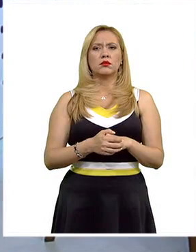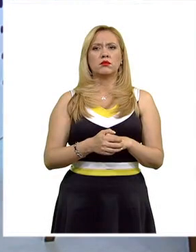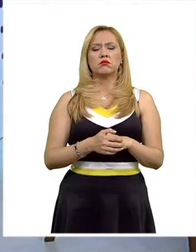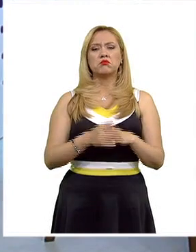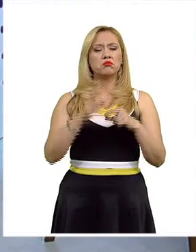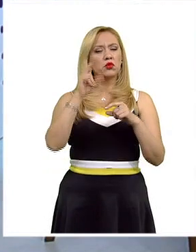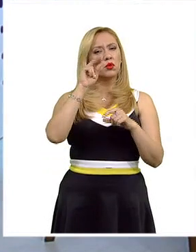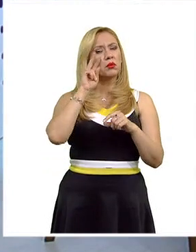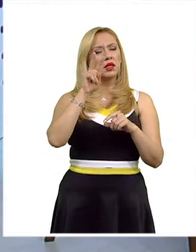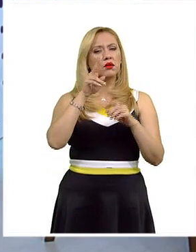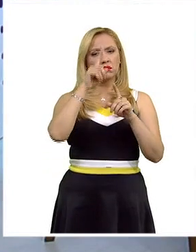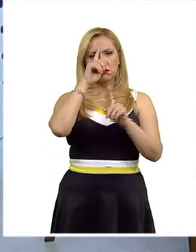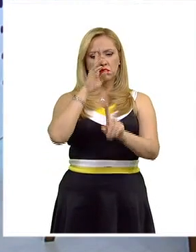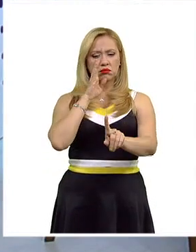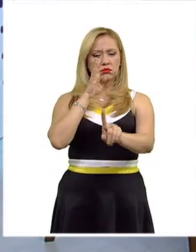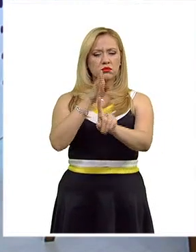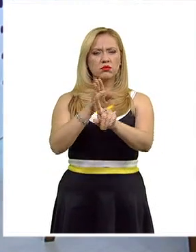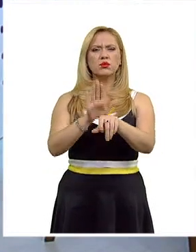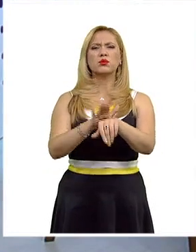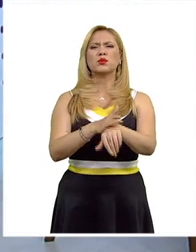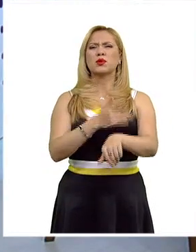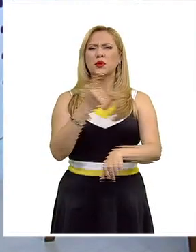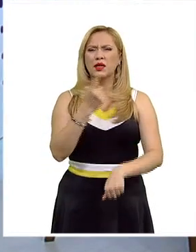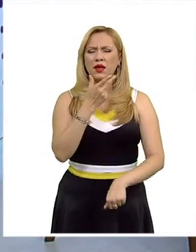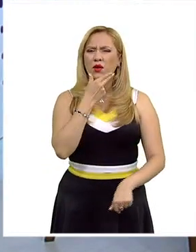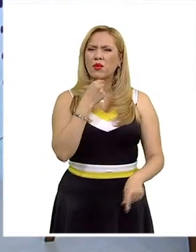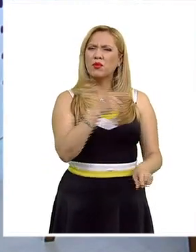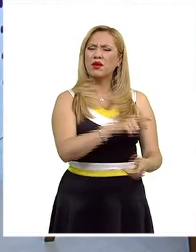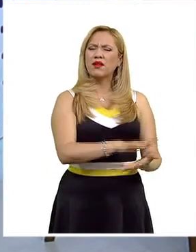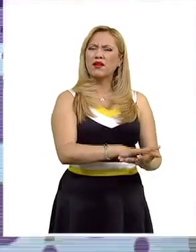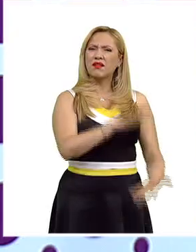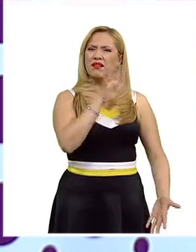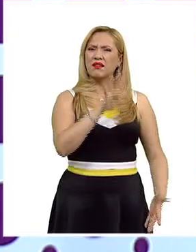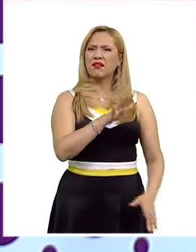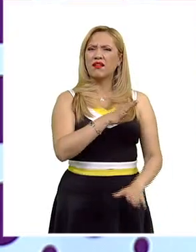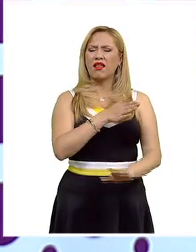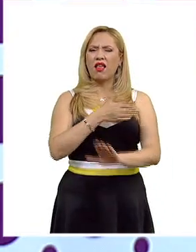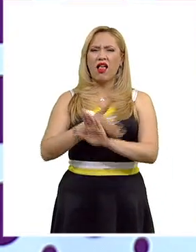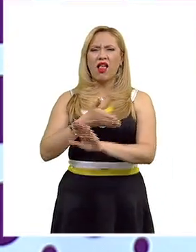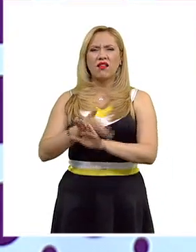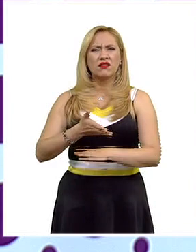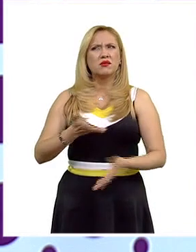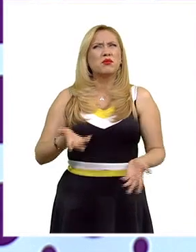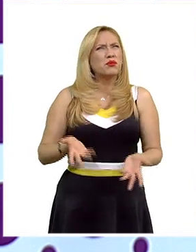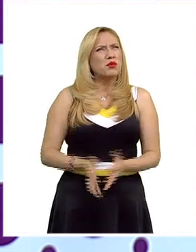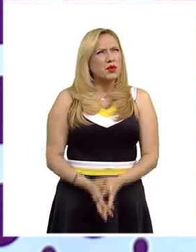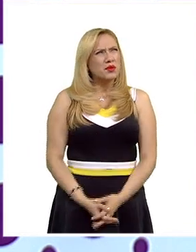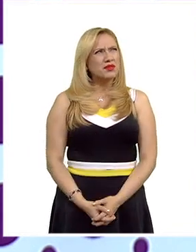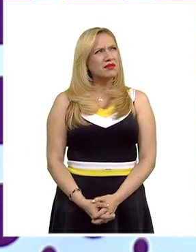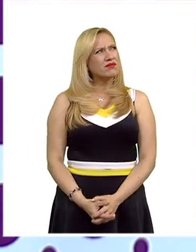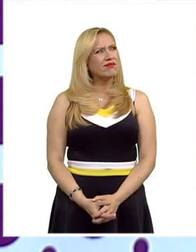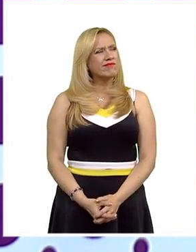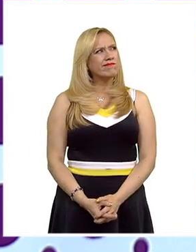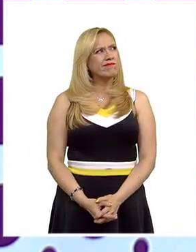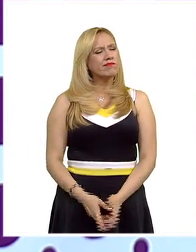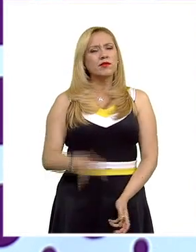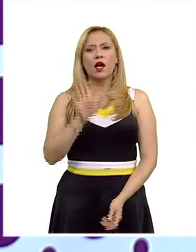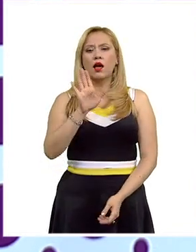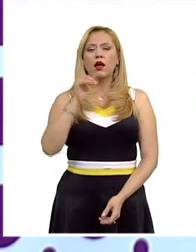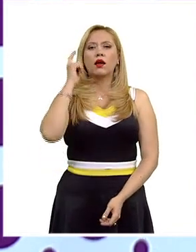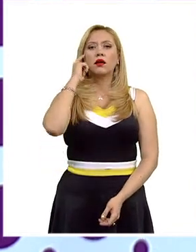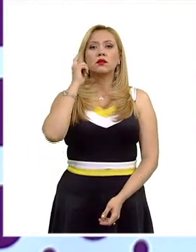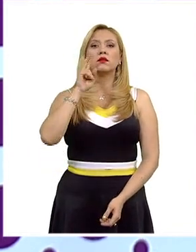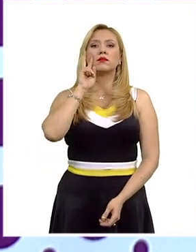centran a eso, indagar por qué son los hombres mayoritariamente los agresores, ¿no? Entonces pienso cómo se tiene que transversalizar